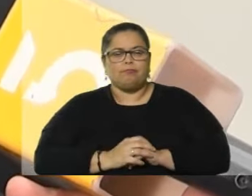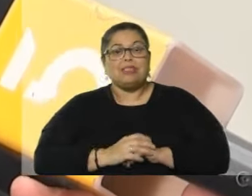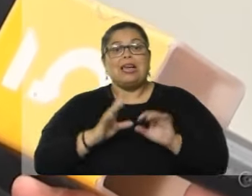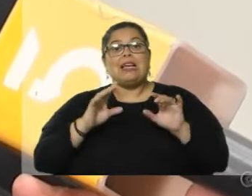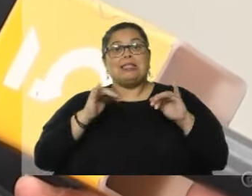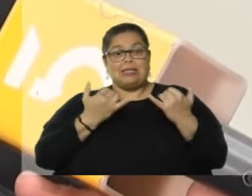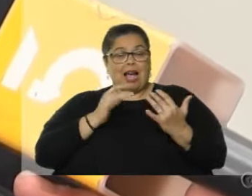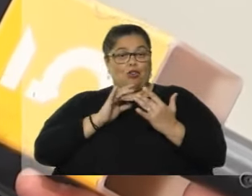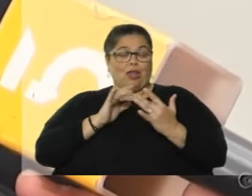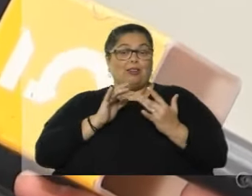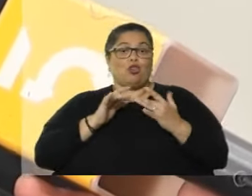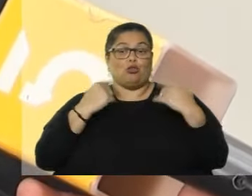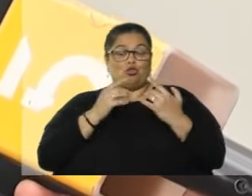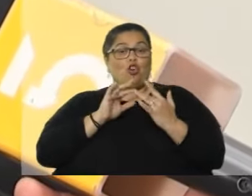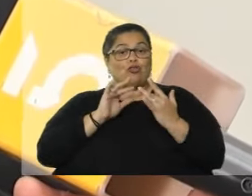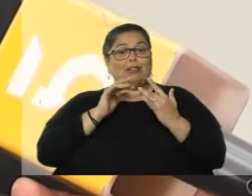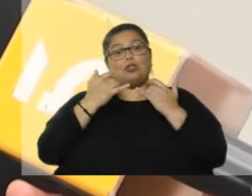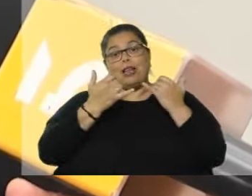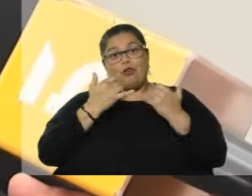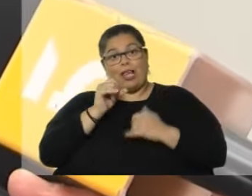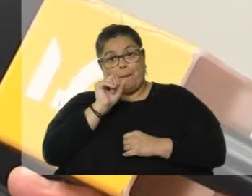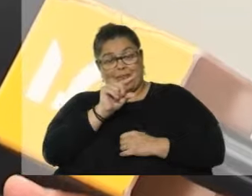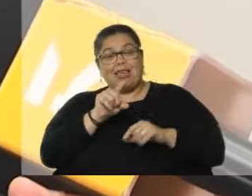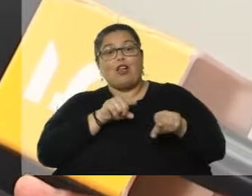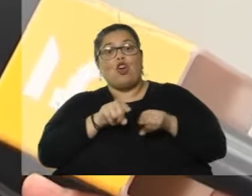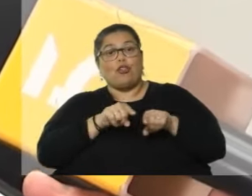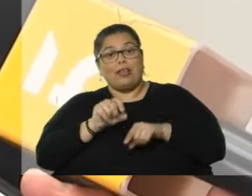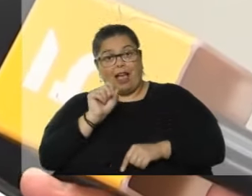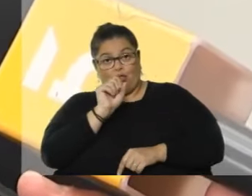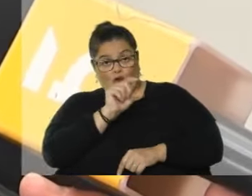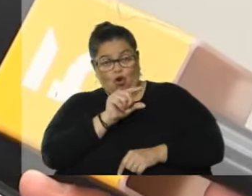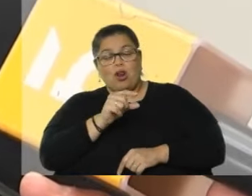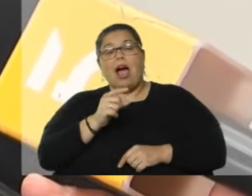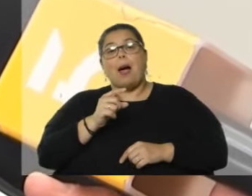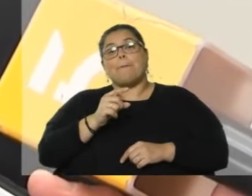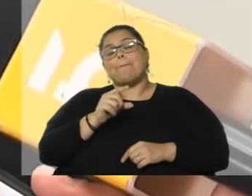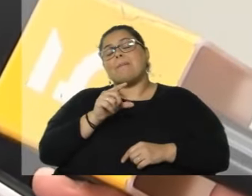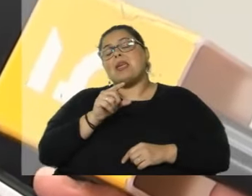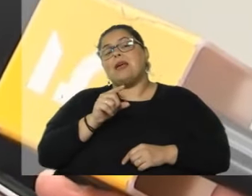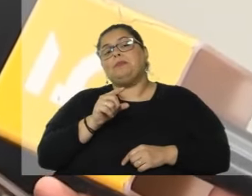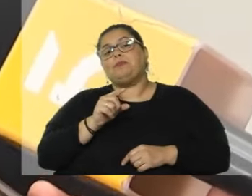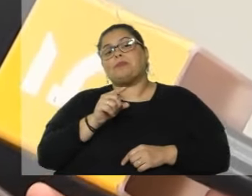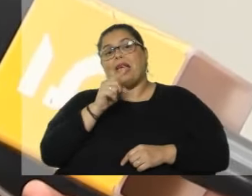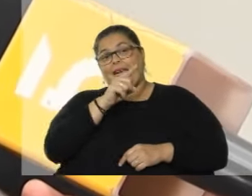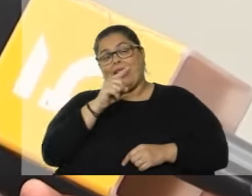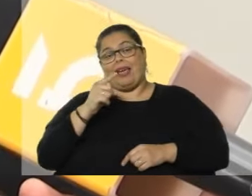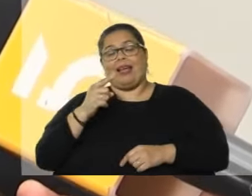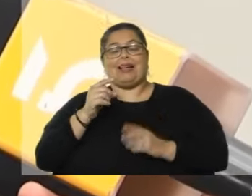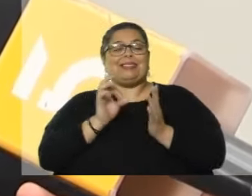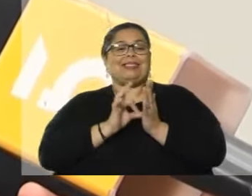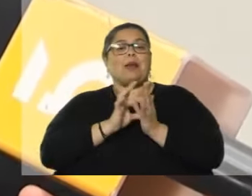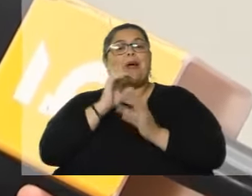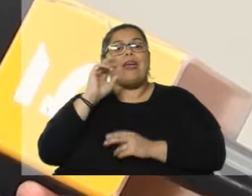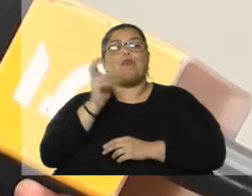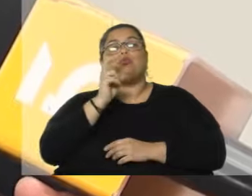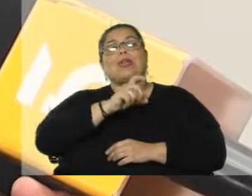estamos en contacto permanente, telefónicamente, inclusive con la coordinadora, la señora Leticia Risco, que es la coordinadora del sistema de búsqueda